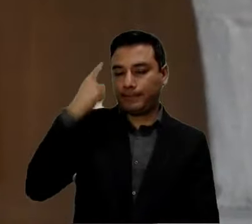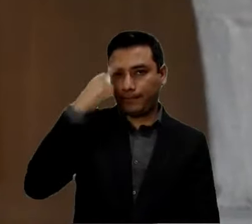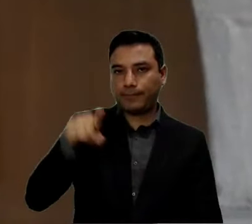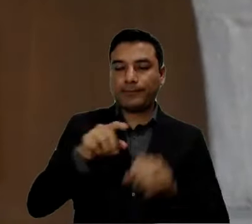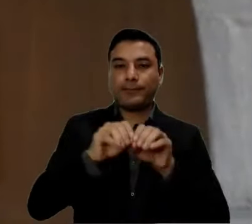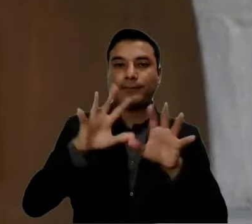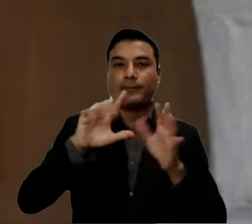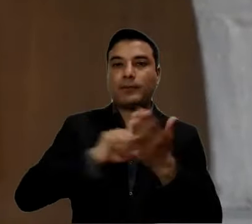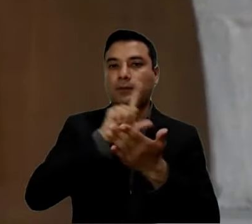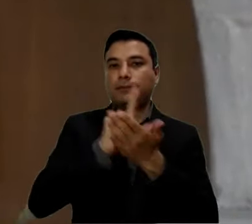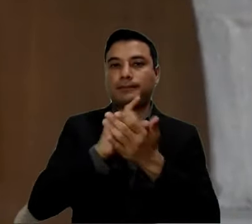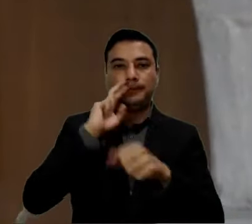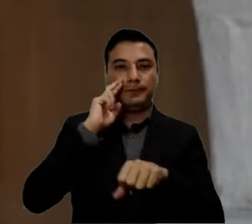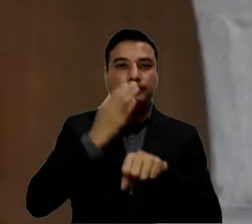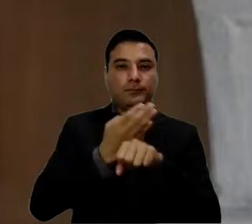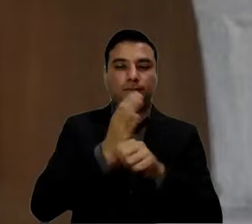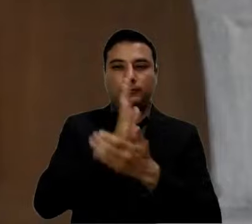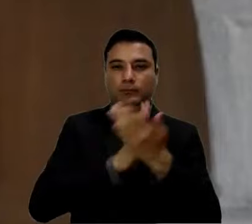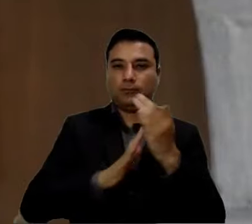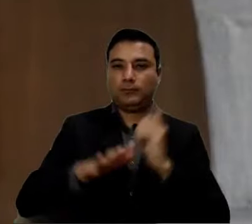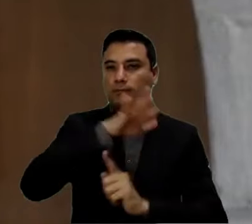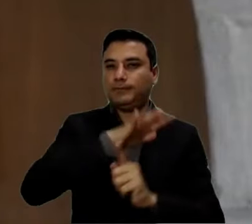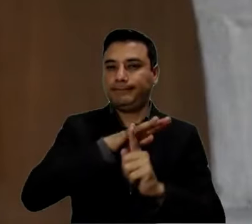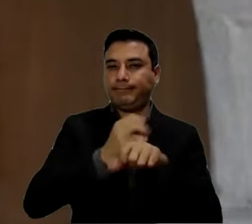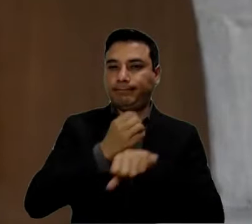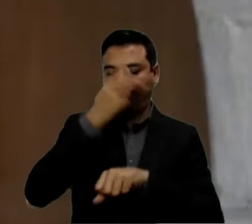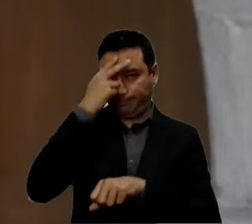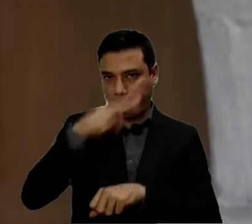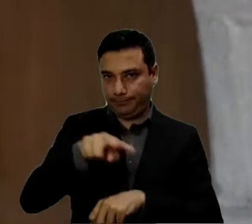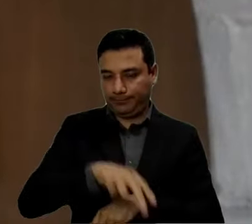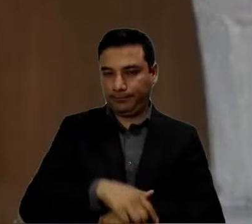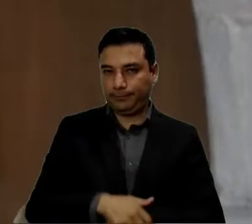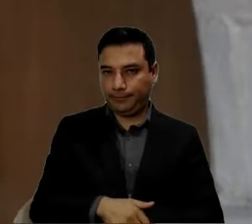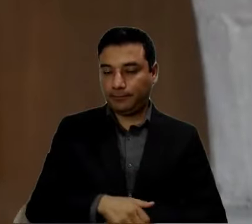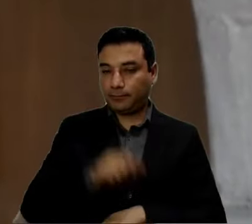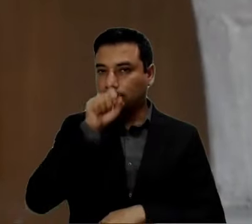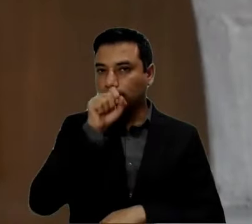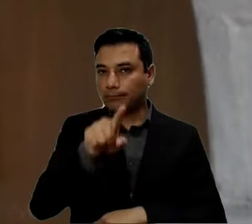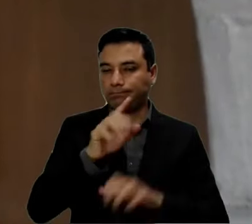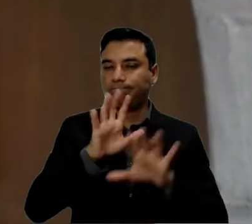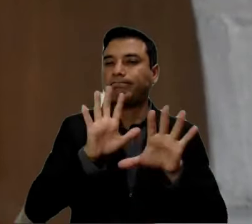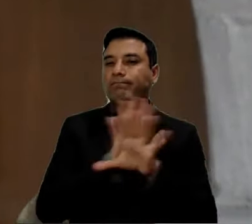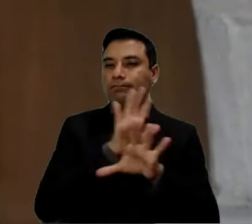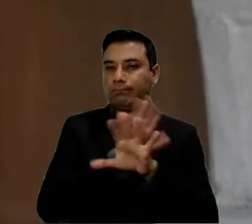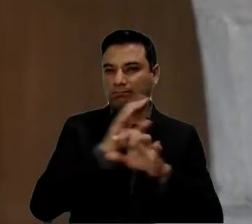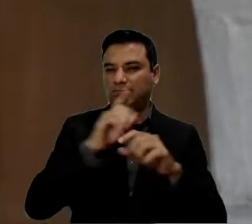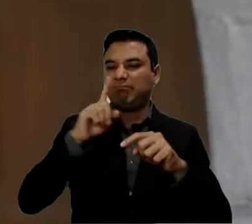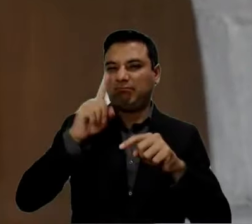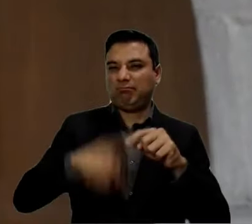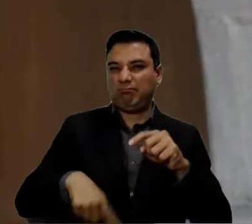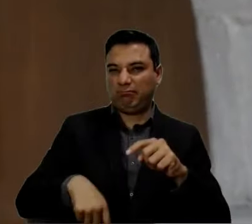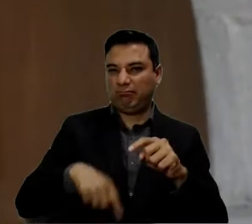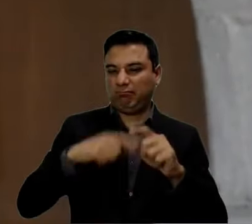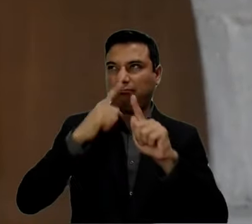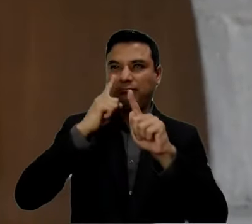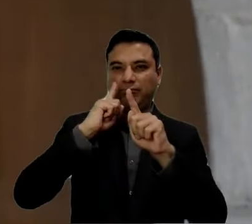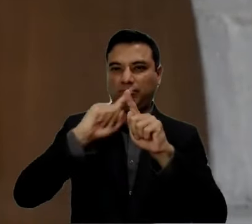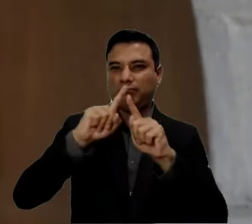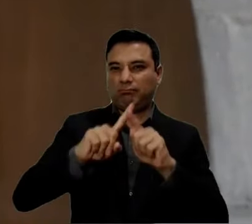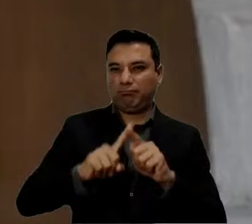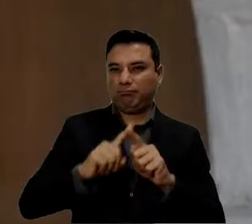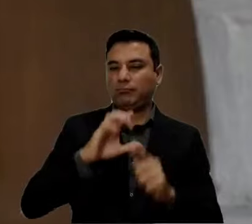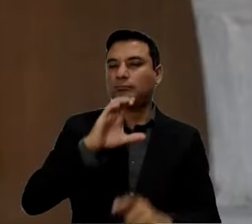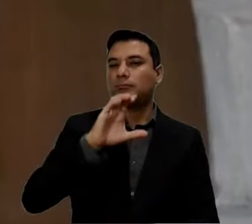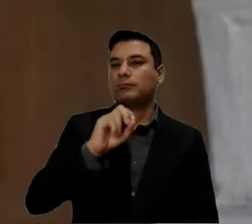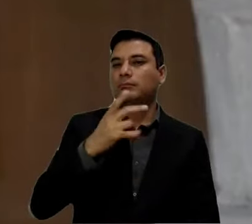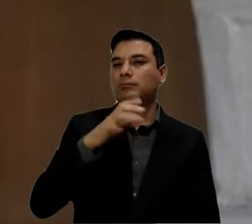de Responsabilidad Ambiental del Estado de México y se reforman y derogan diversas disposiciones al Código para